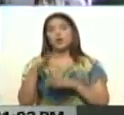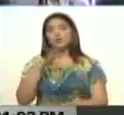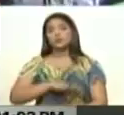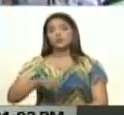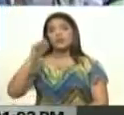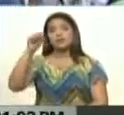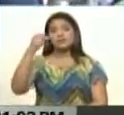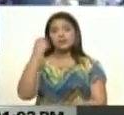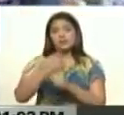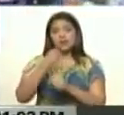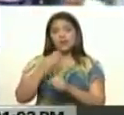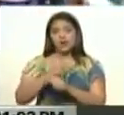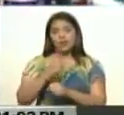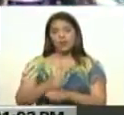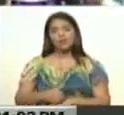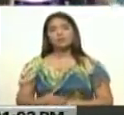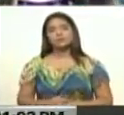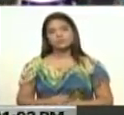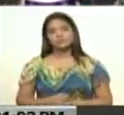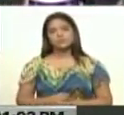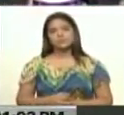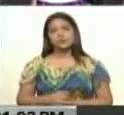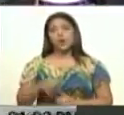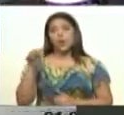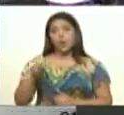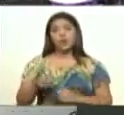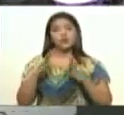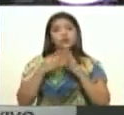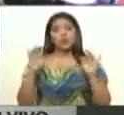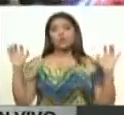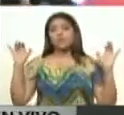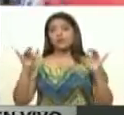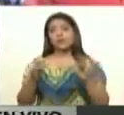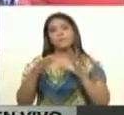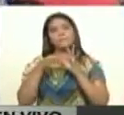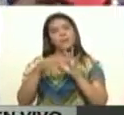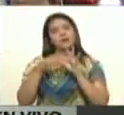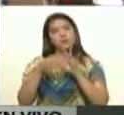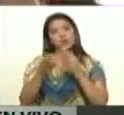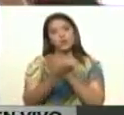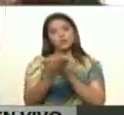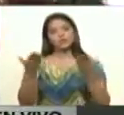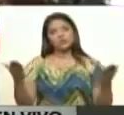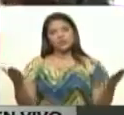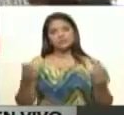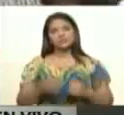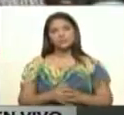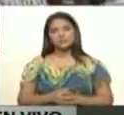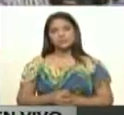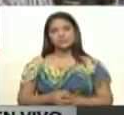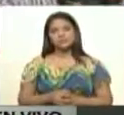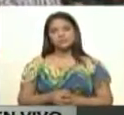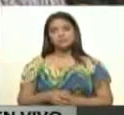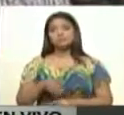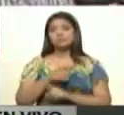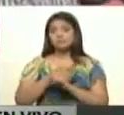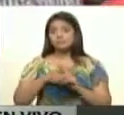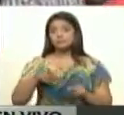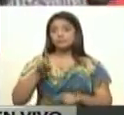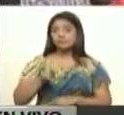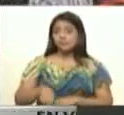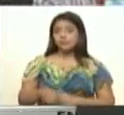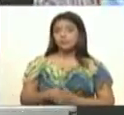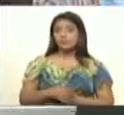de trabajadores y trabajadoras. Hemos venido hoy aquí para solidarizarnos con ustedes, hermanos de clase, pero también